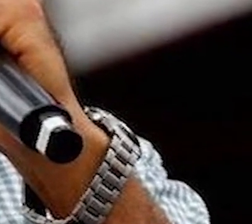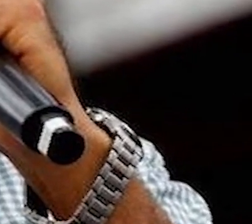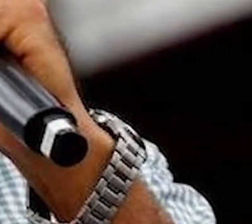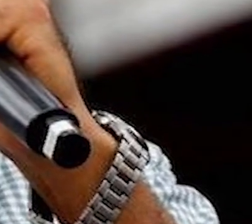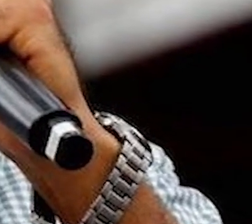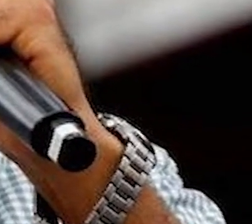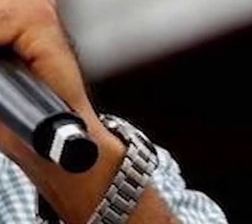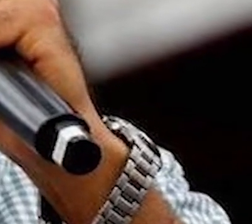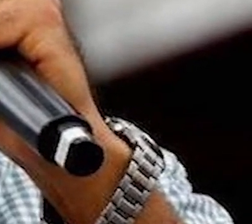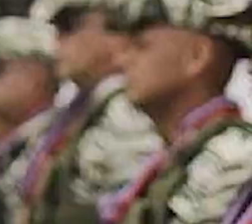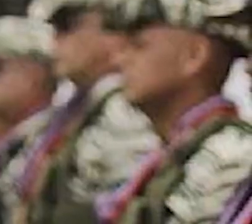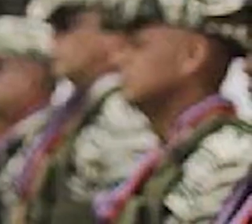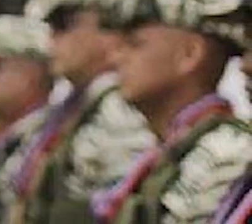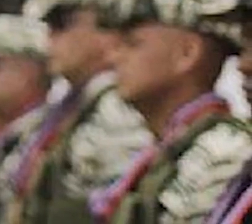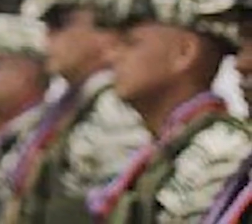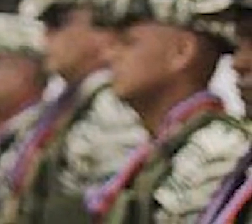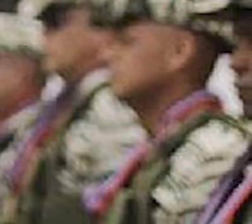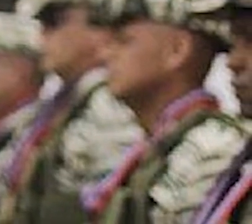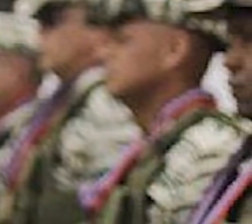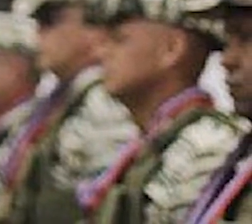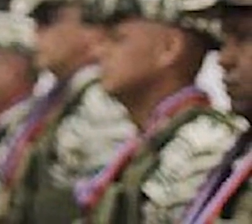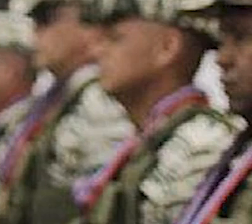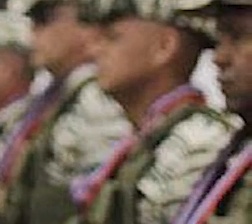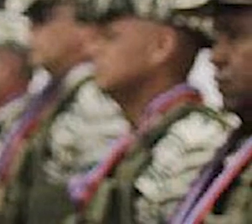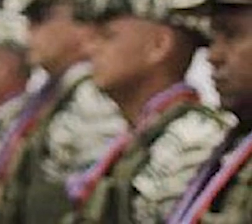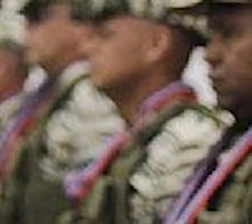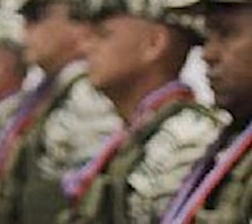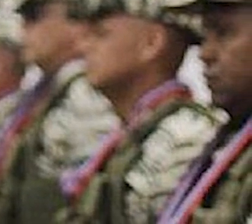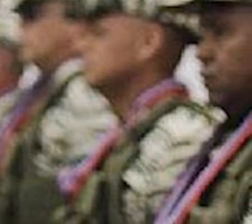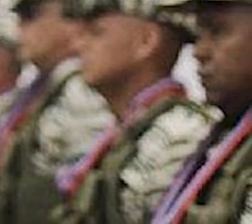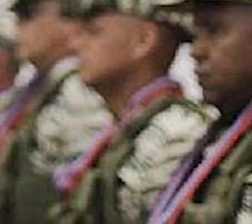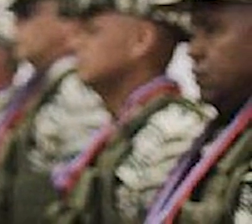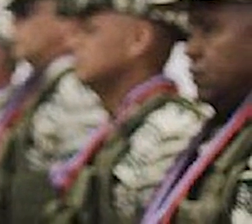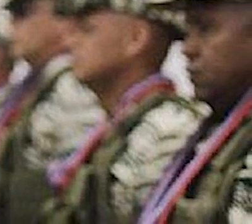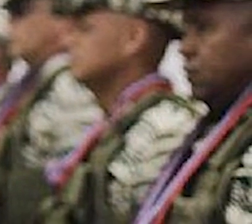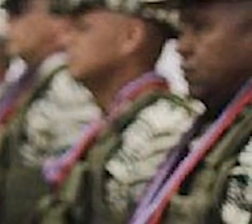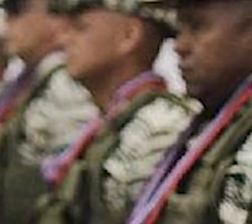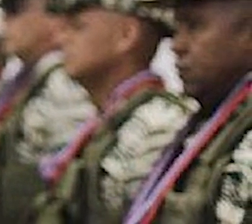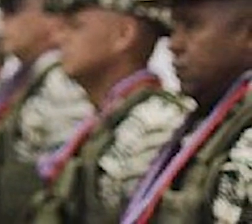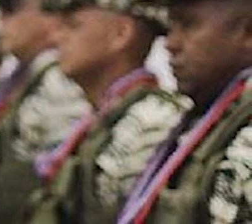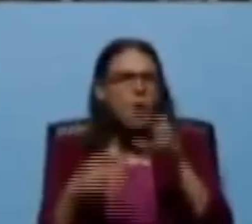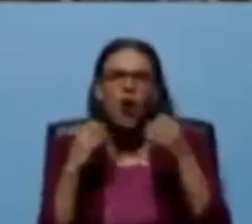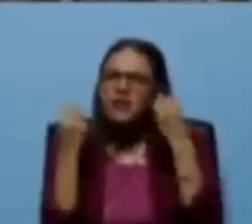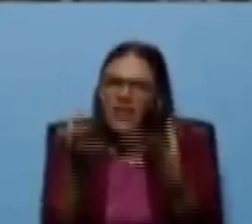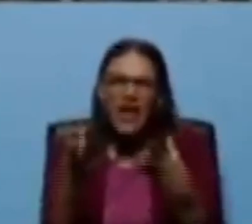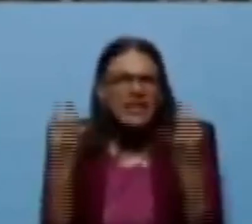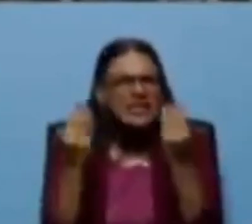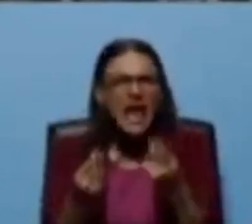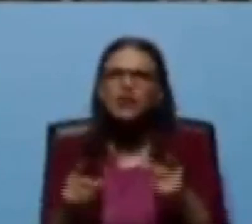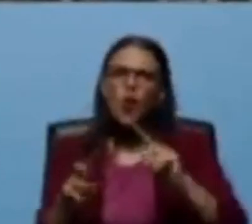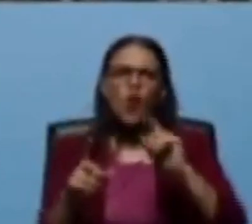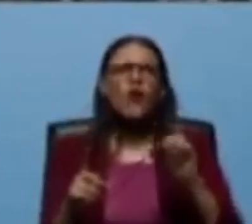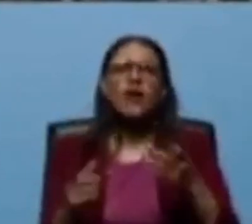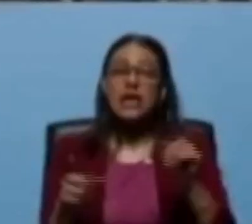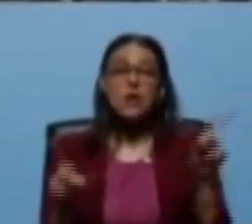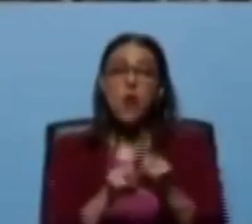plataforma de mensajería WhatsApp esa que tú y yo utilizamos para enviarnos mensajes hizo trabajo de espionaje